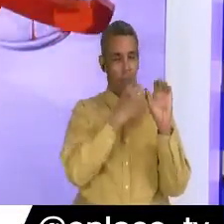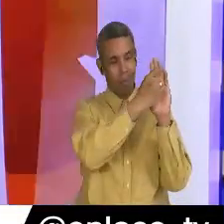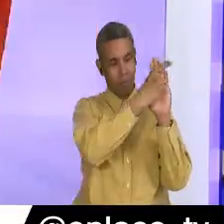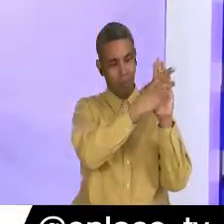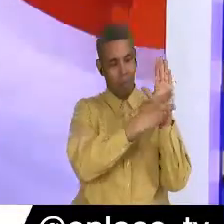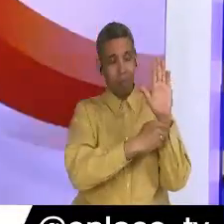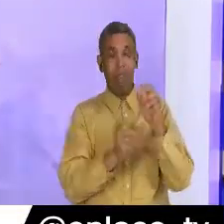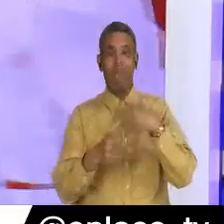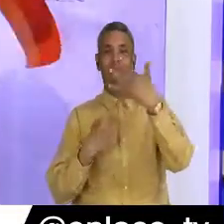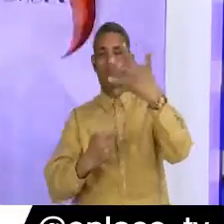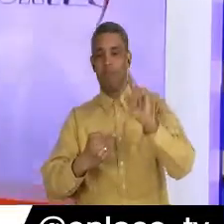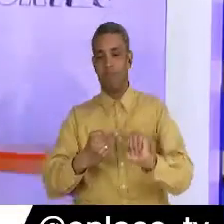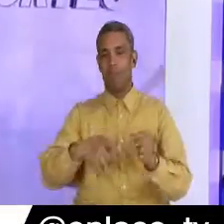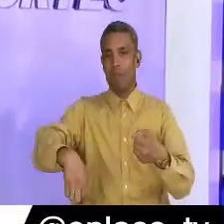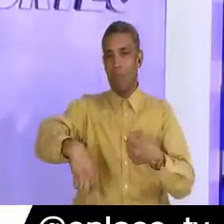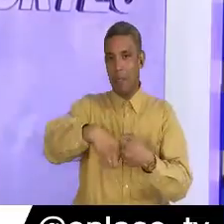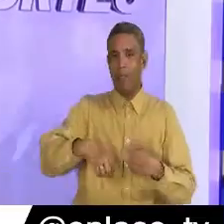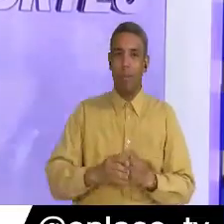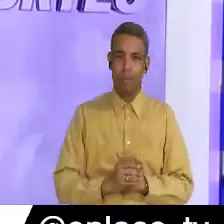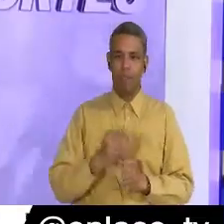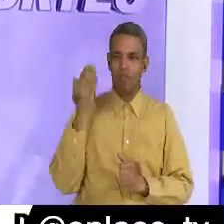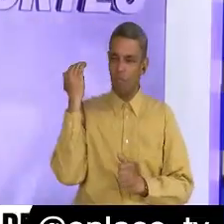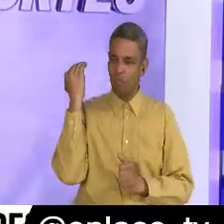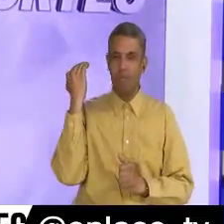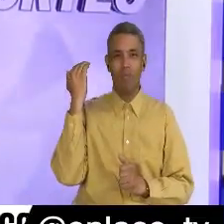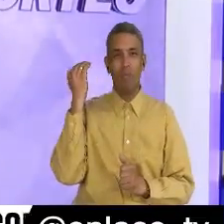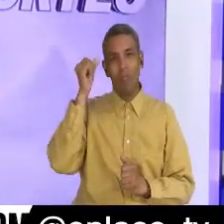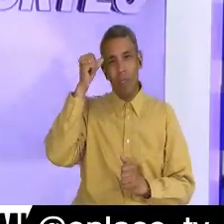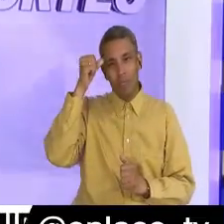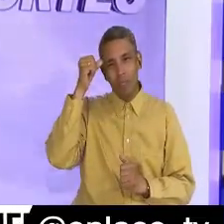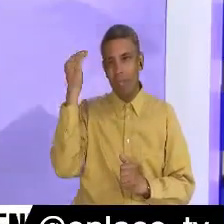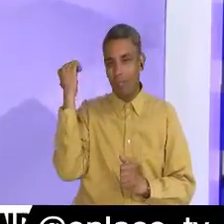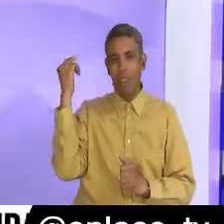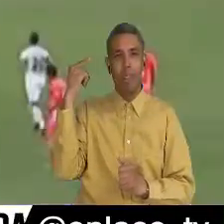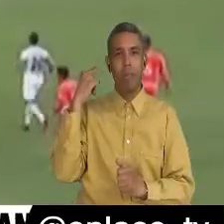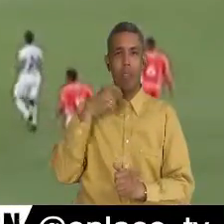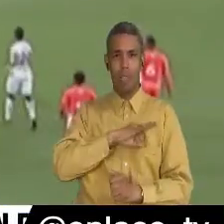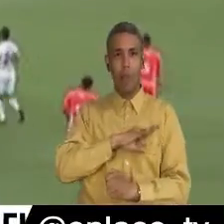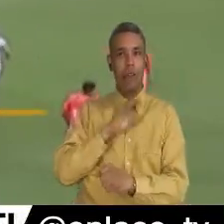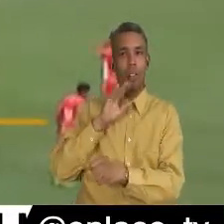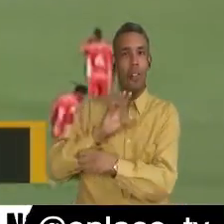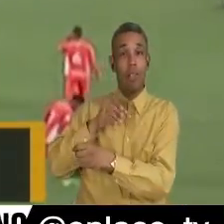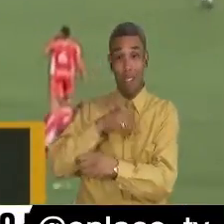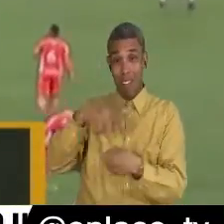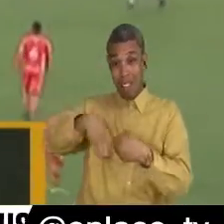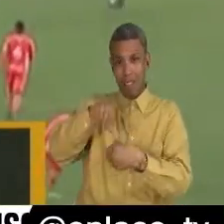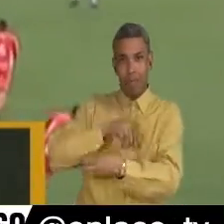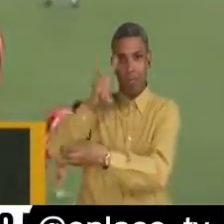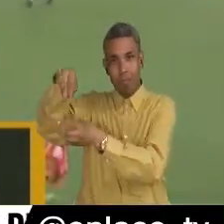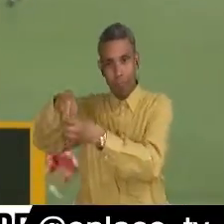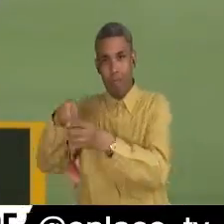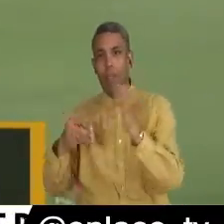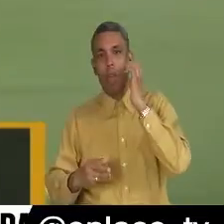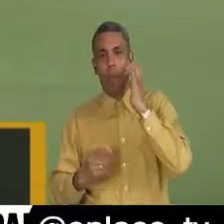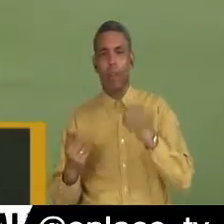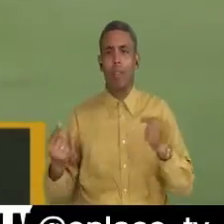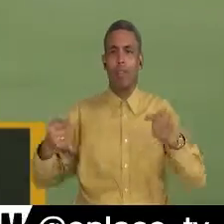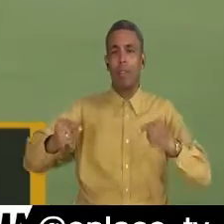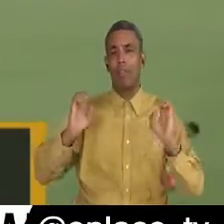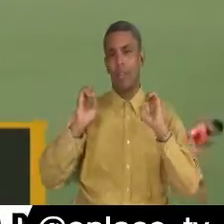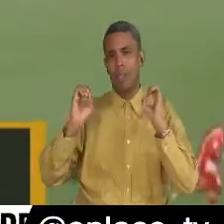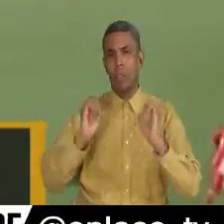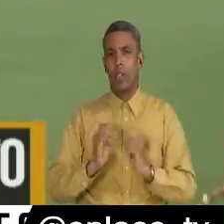colombiano luego del empate este fin de semana ante Envigado 0-0. Envigado y Alianza Petrolera jugaron el sábado un partido